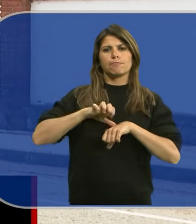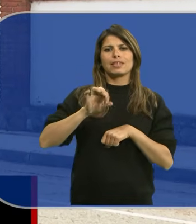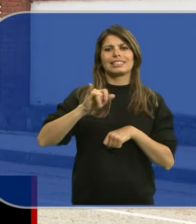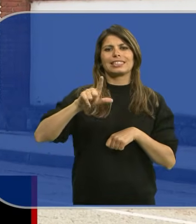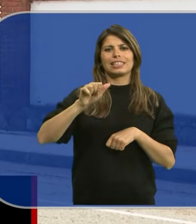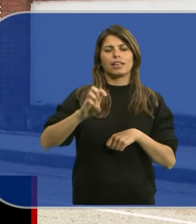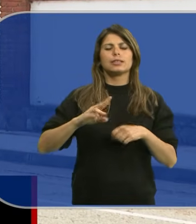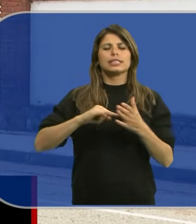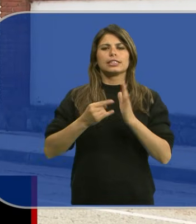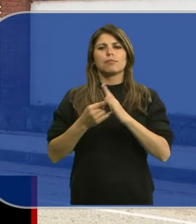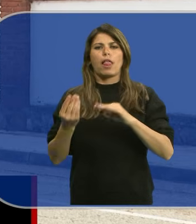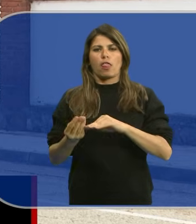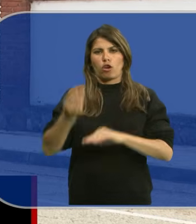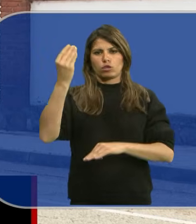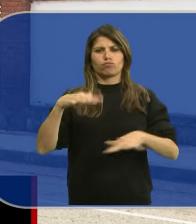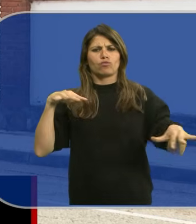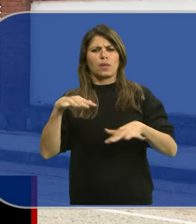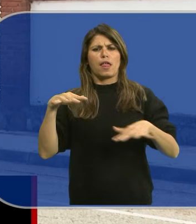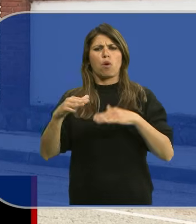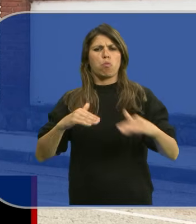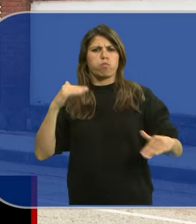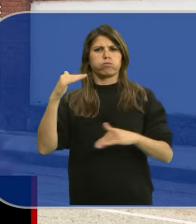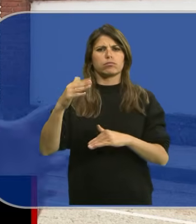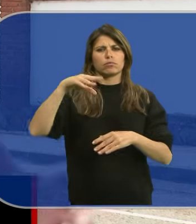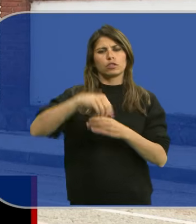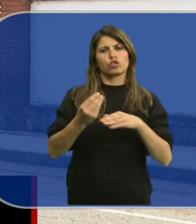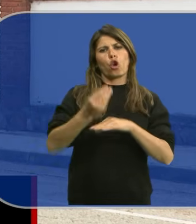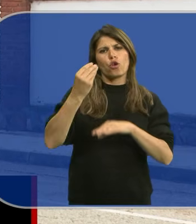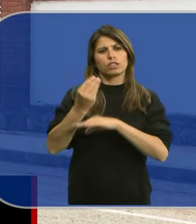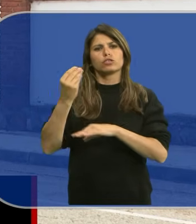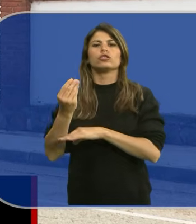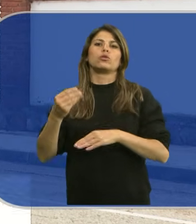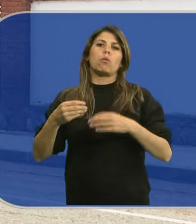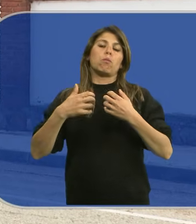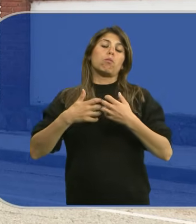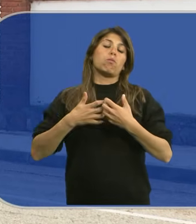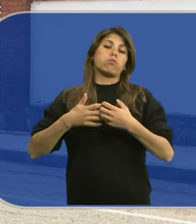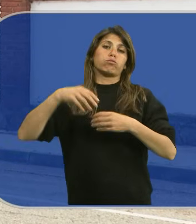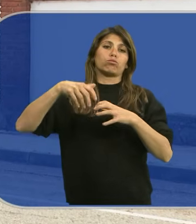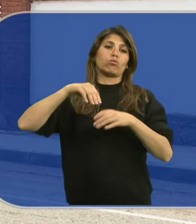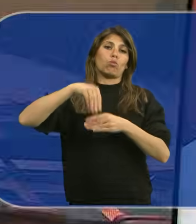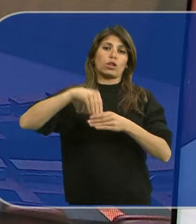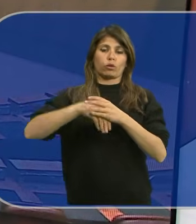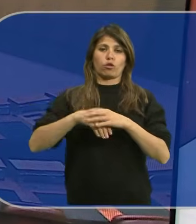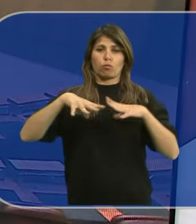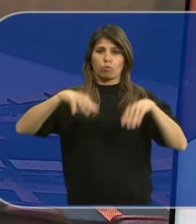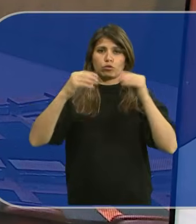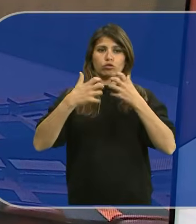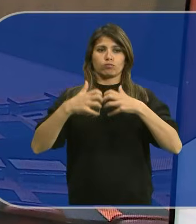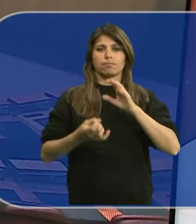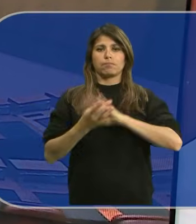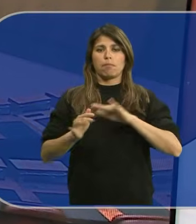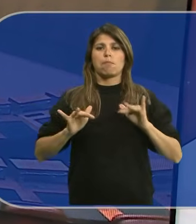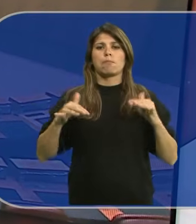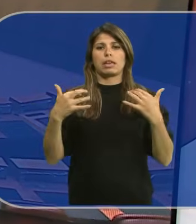sistema lanzacohetes de alta movilidad y que estará dotado con los cohetes y la munición que se fabricará en Burgos. Y en el